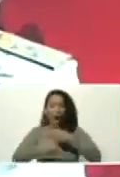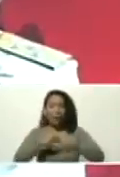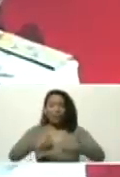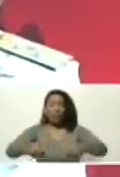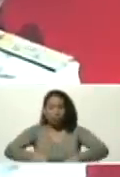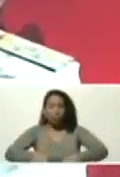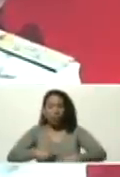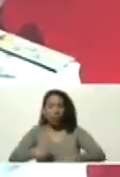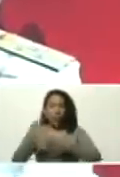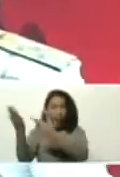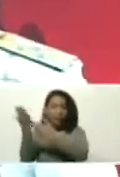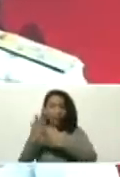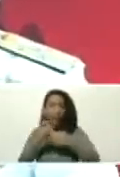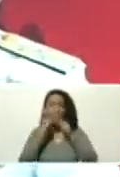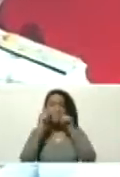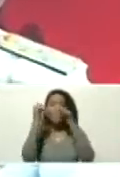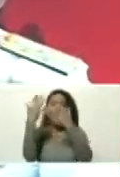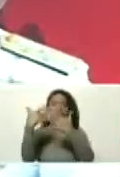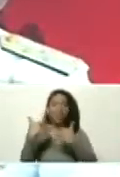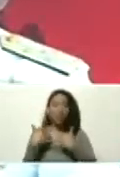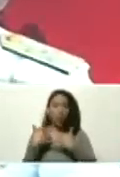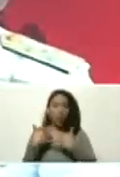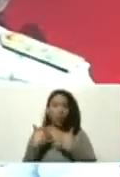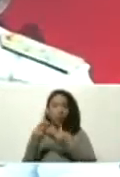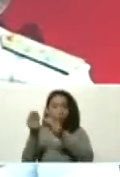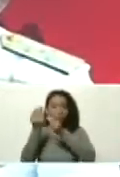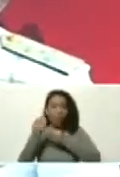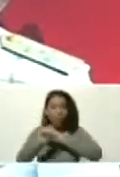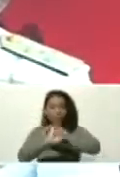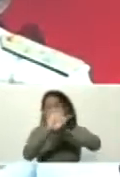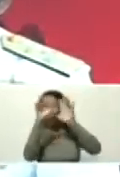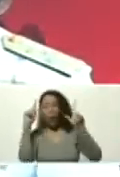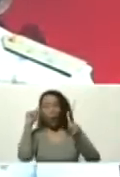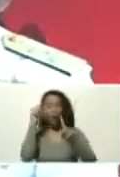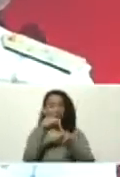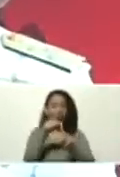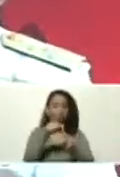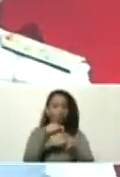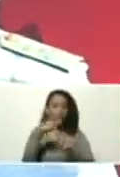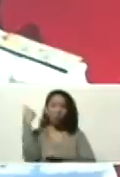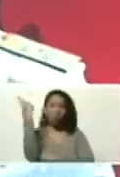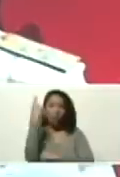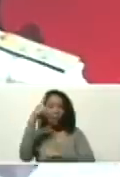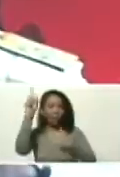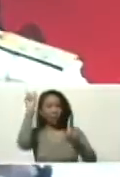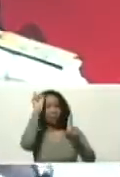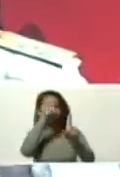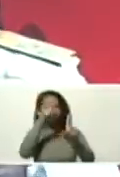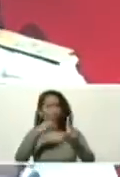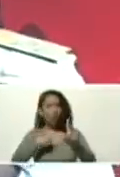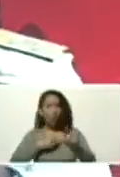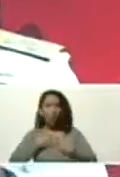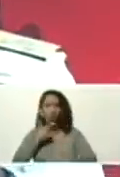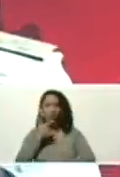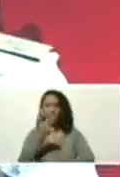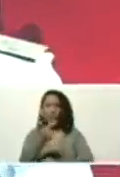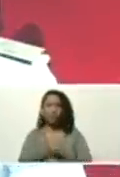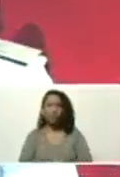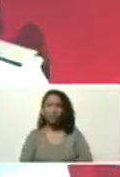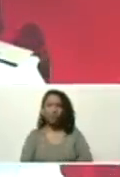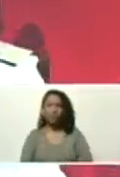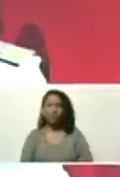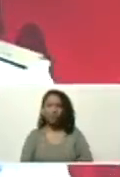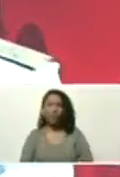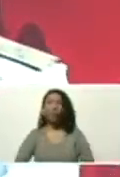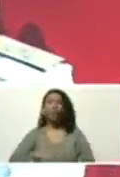van a recibir la bendición de cristalizar sus objetivos. Solo como enseñanza les puedo decir que vale